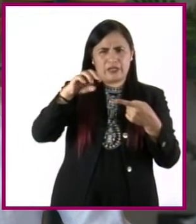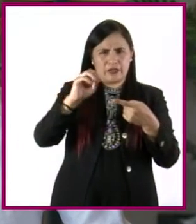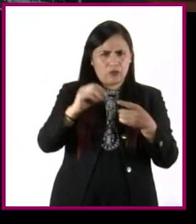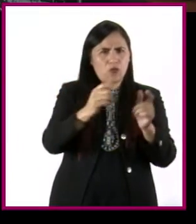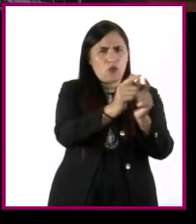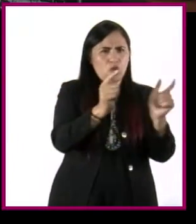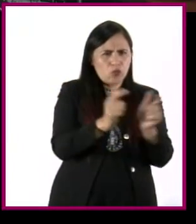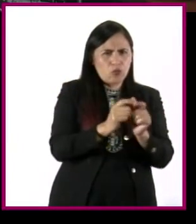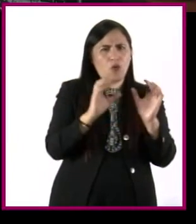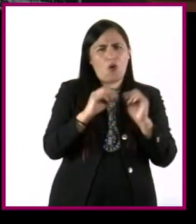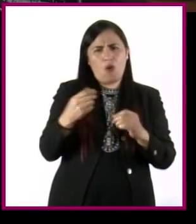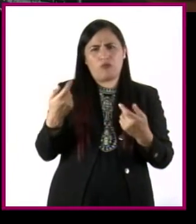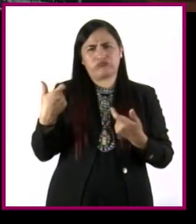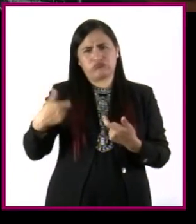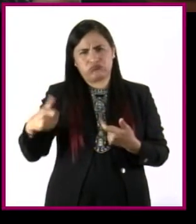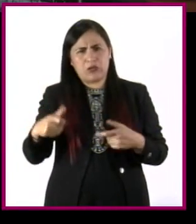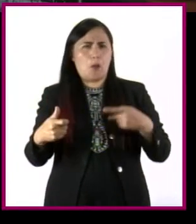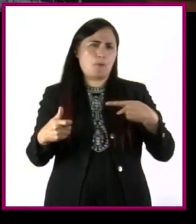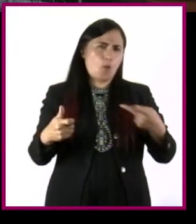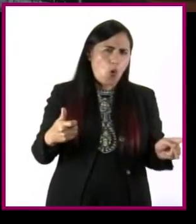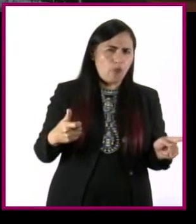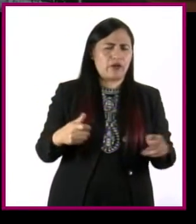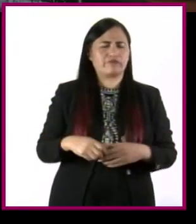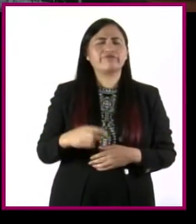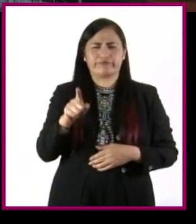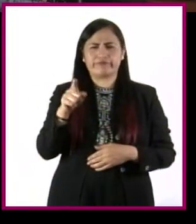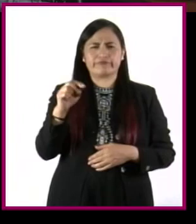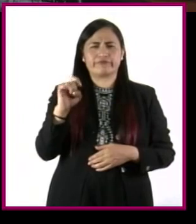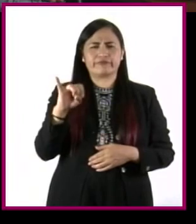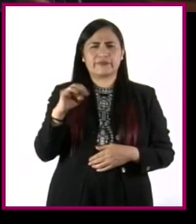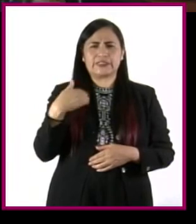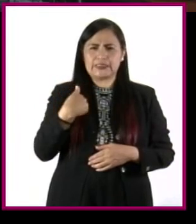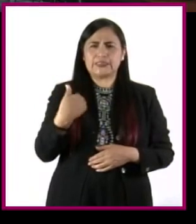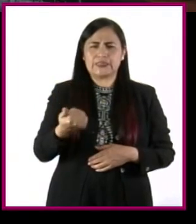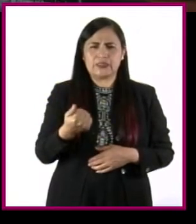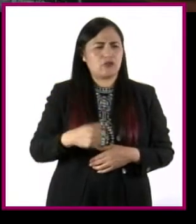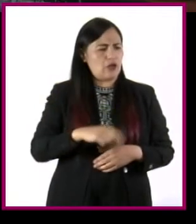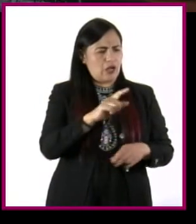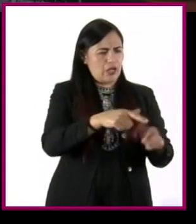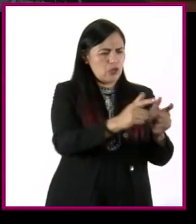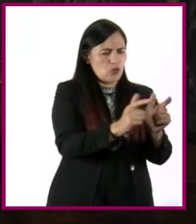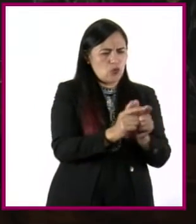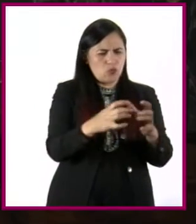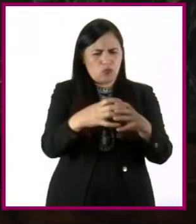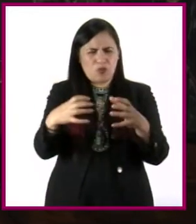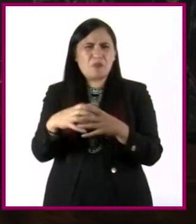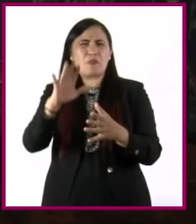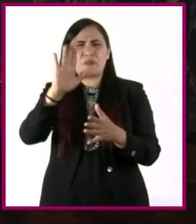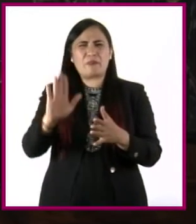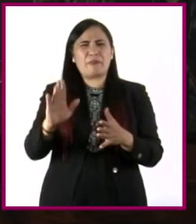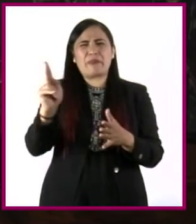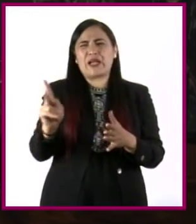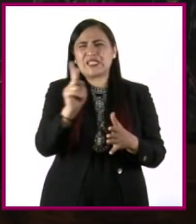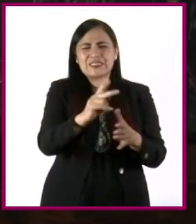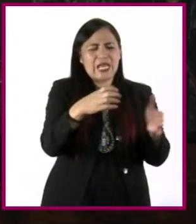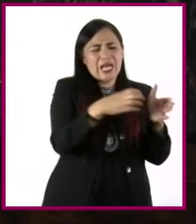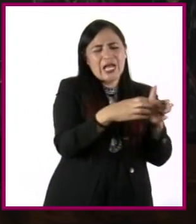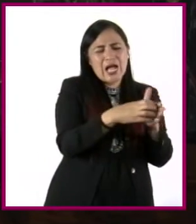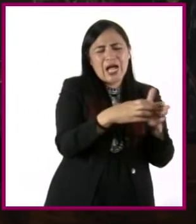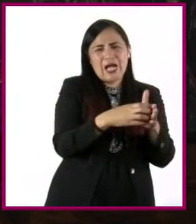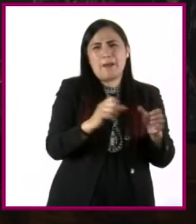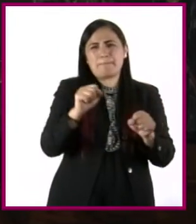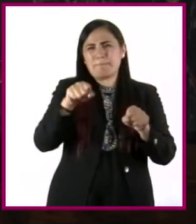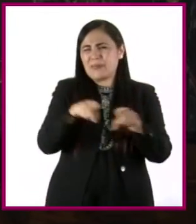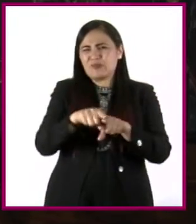clase social. Lo entiendo perfecto. Es cuando coinciden ciertas categorías que nosotros llamamos cajas, provocando varios niveles